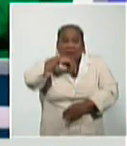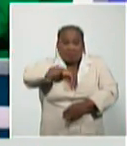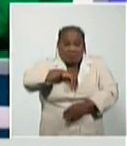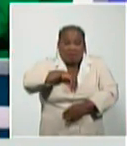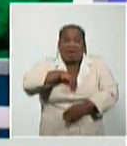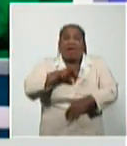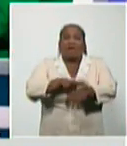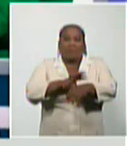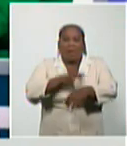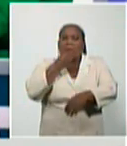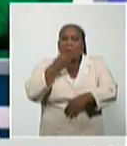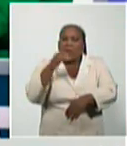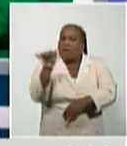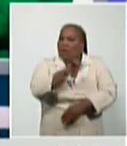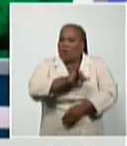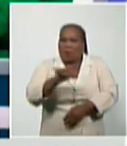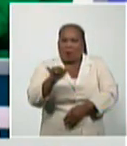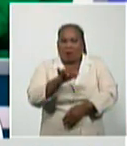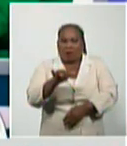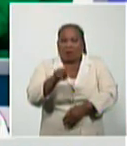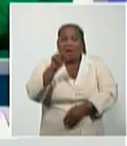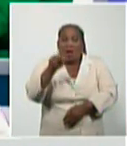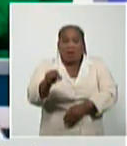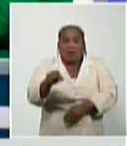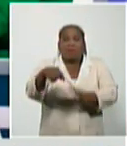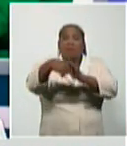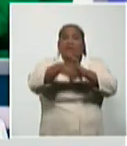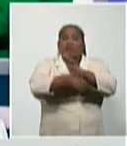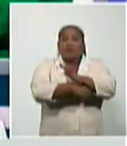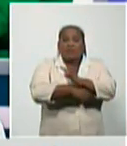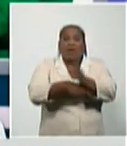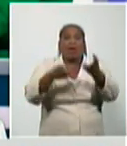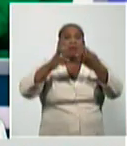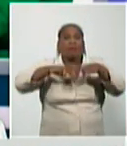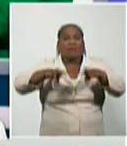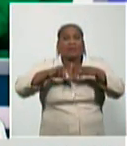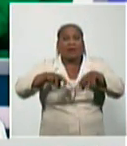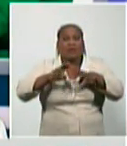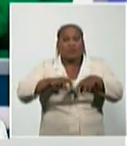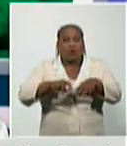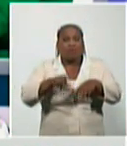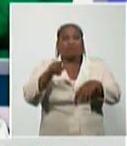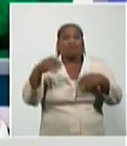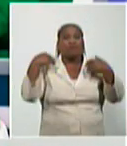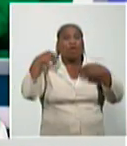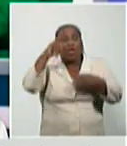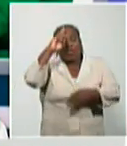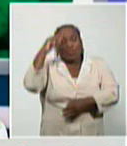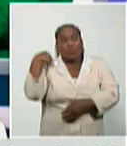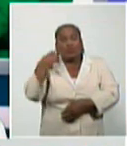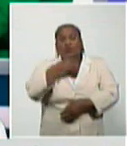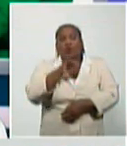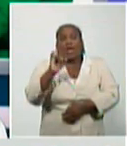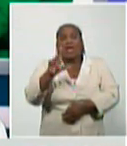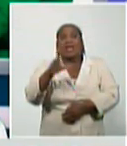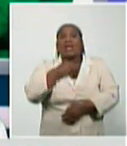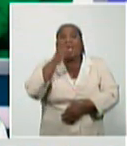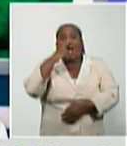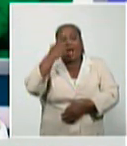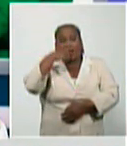que incluso la doctora Iriana Morales, la directora de Ciencia y Técnica, lo expuso en la reunión que se hizo con